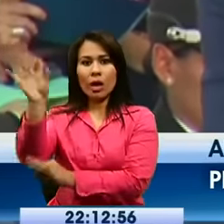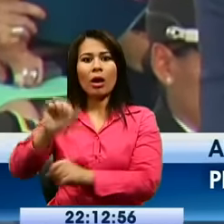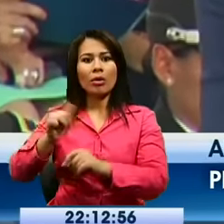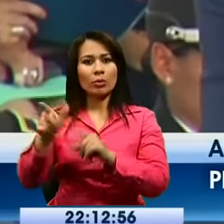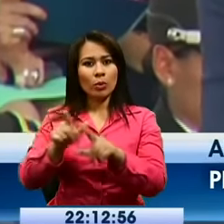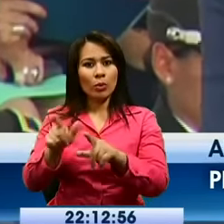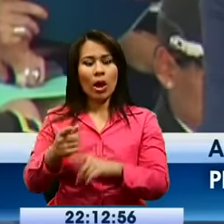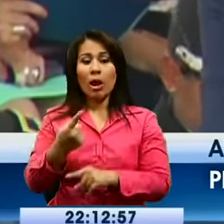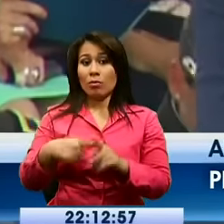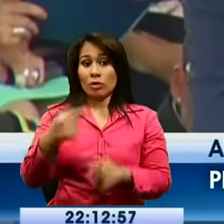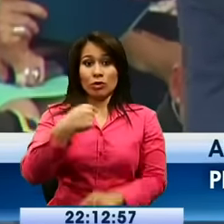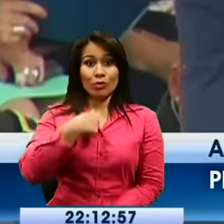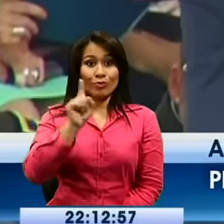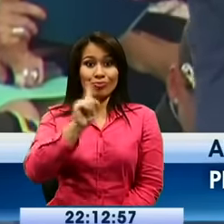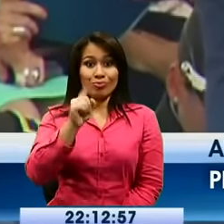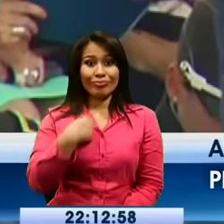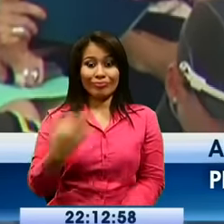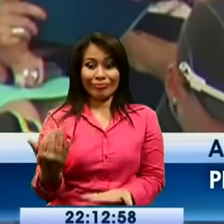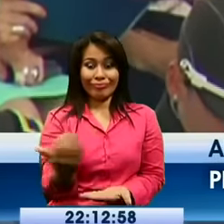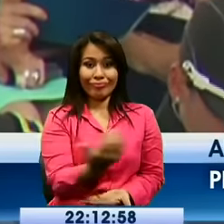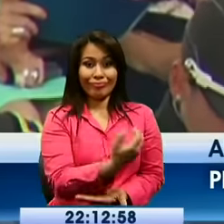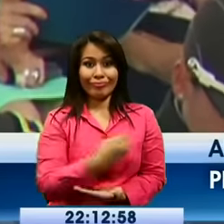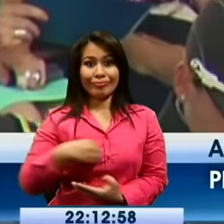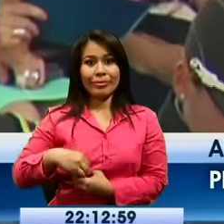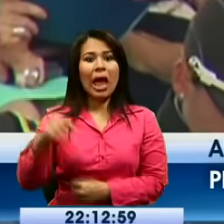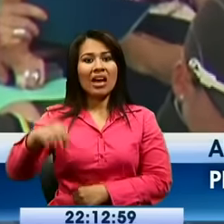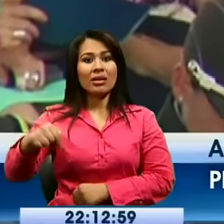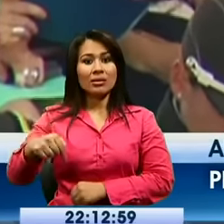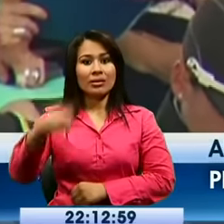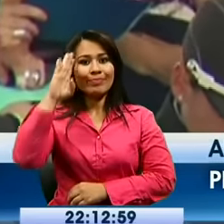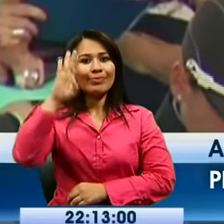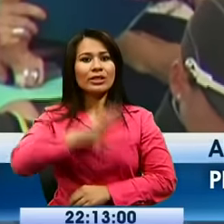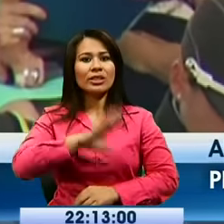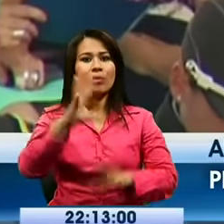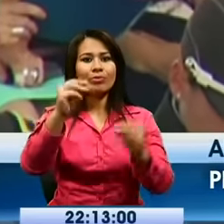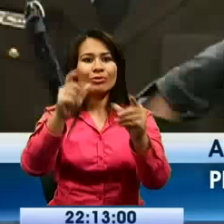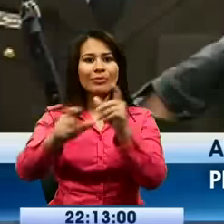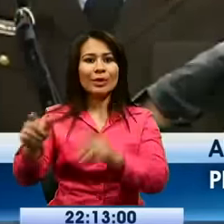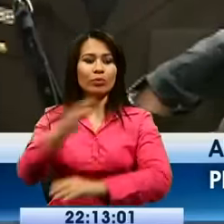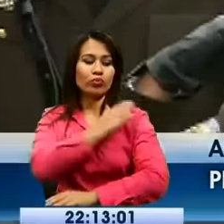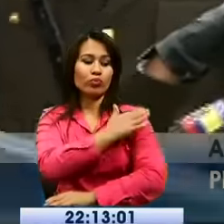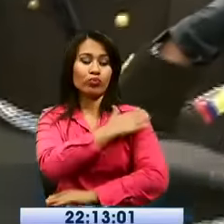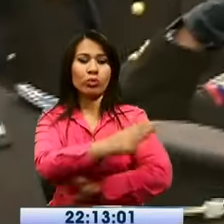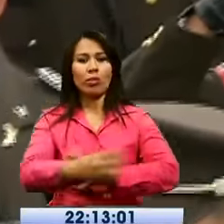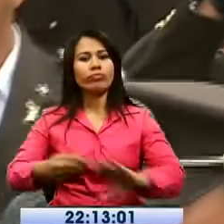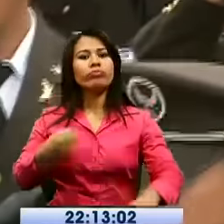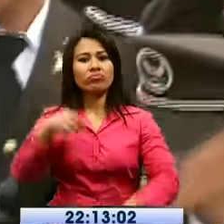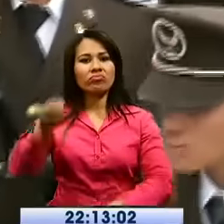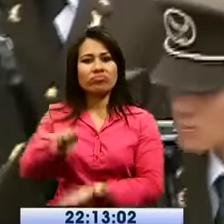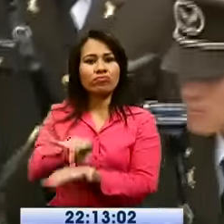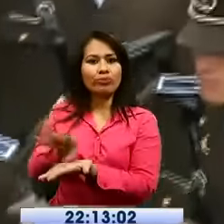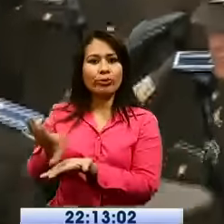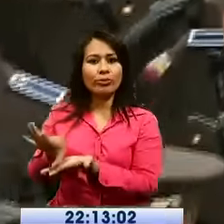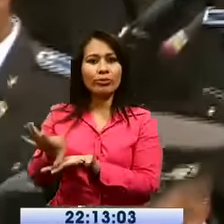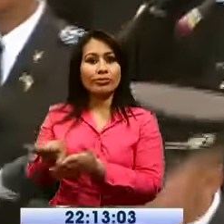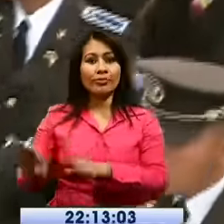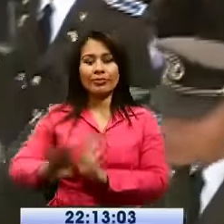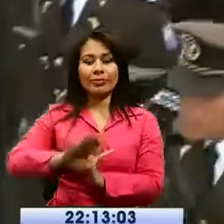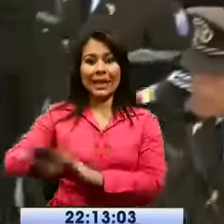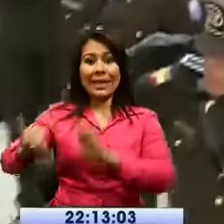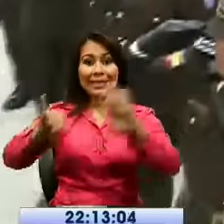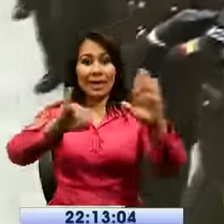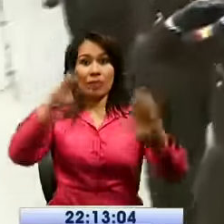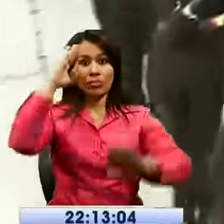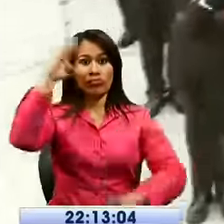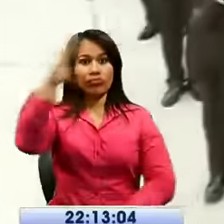ocurrió, para vergüenza de todos. En la Policía Nacional, pero tiene que ser desterrada. Durante la ceremonia, 6 coroneles ascendieron al